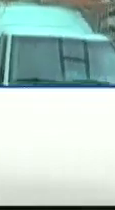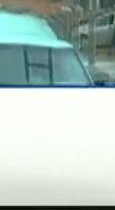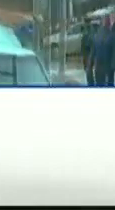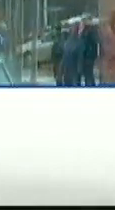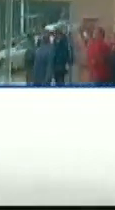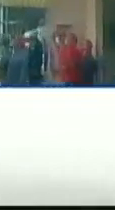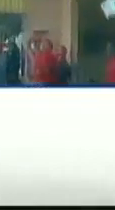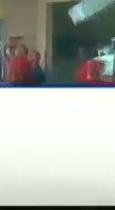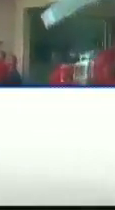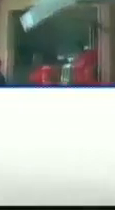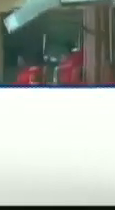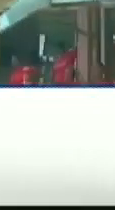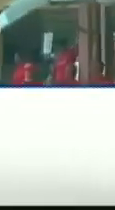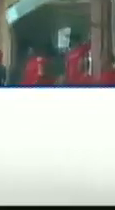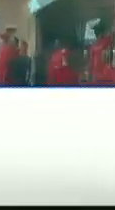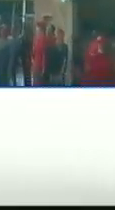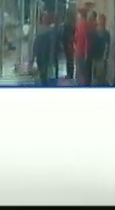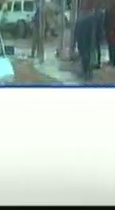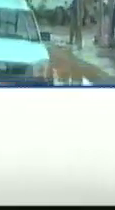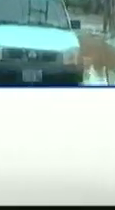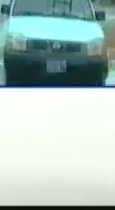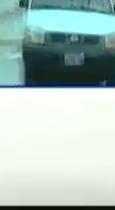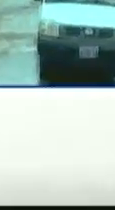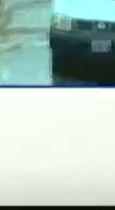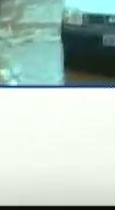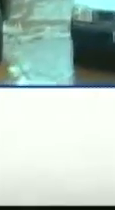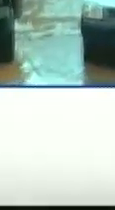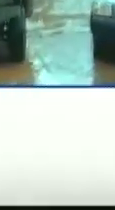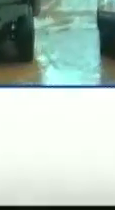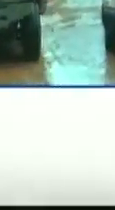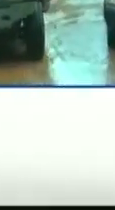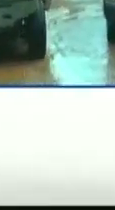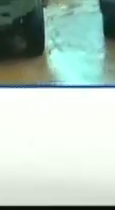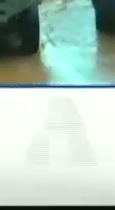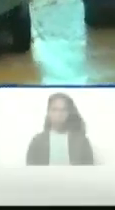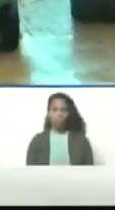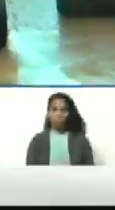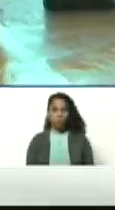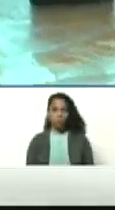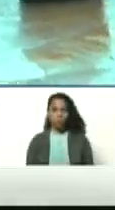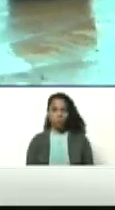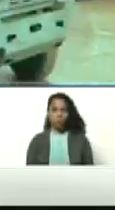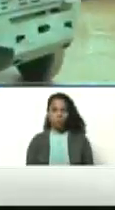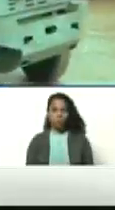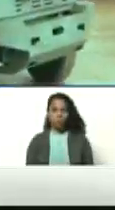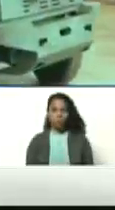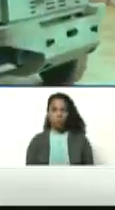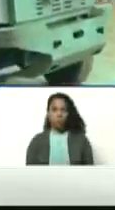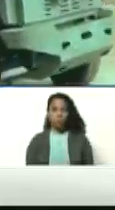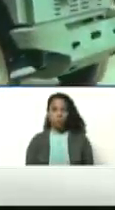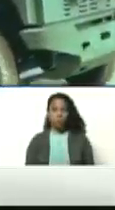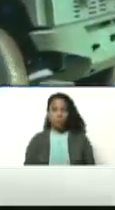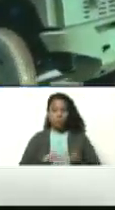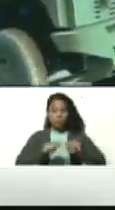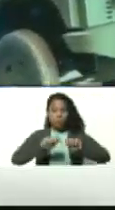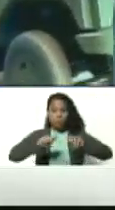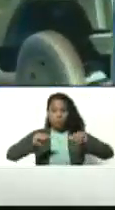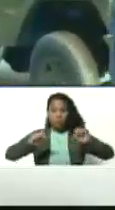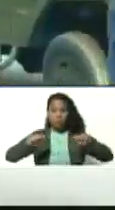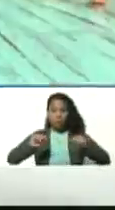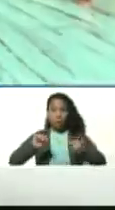bueno, fuimos testigos de la catástrofe, el desastre. El lodo